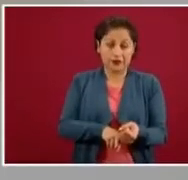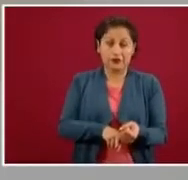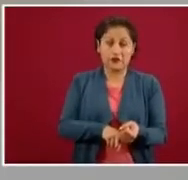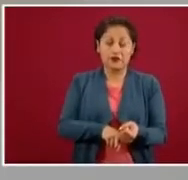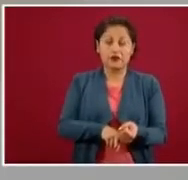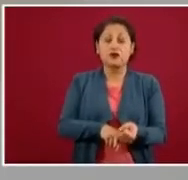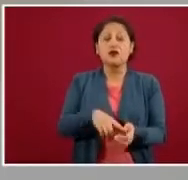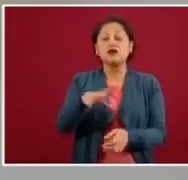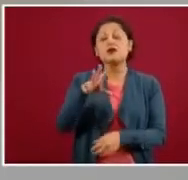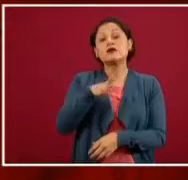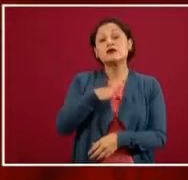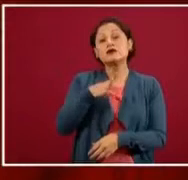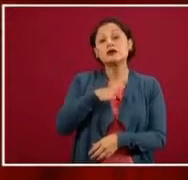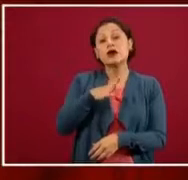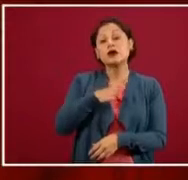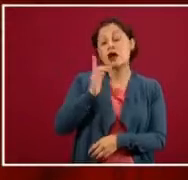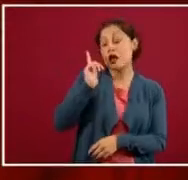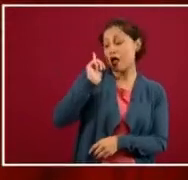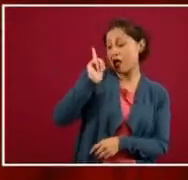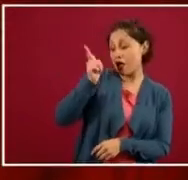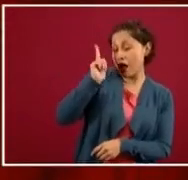la esperanza,